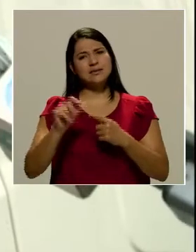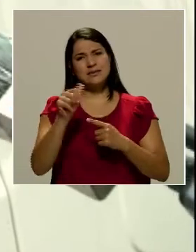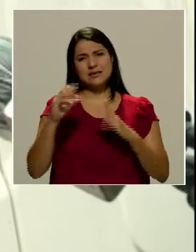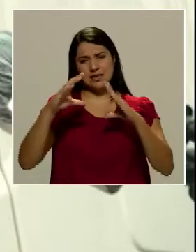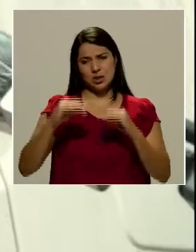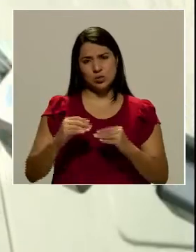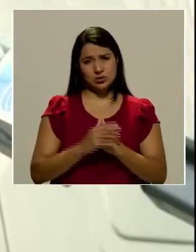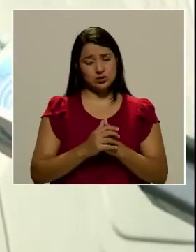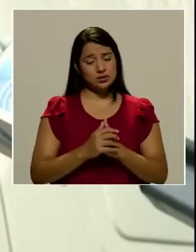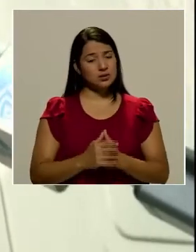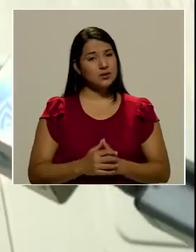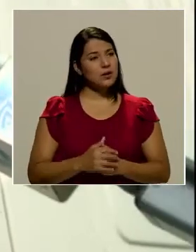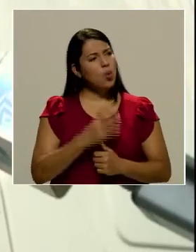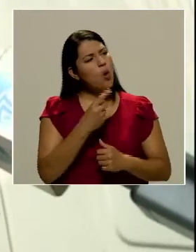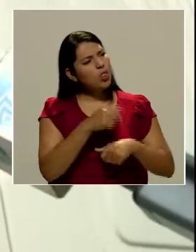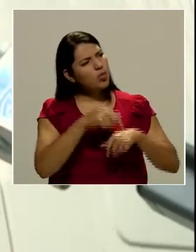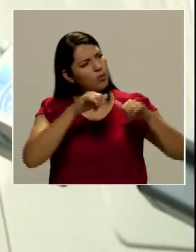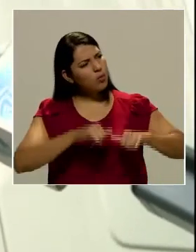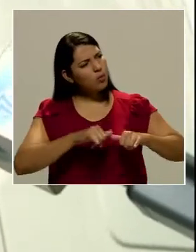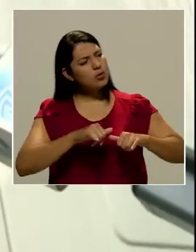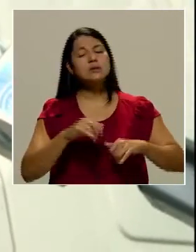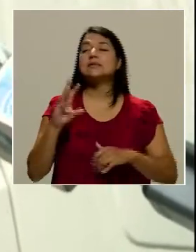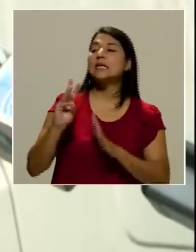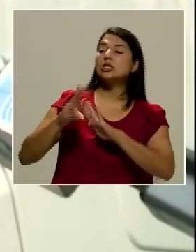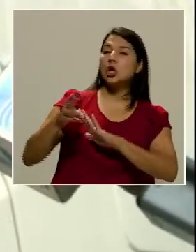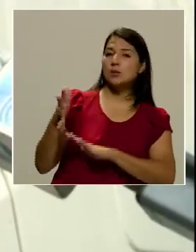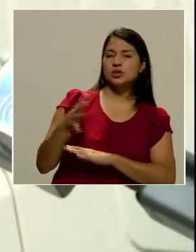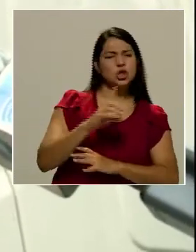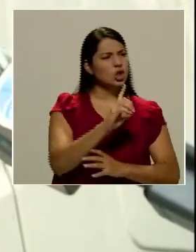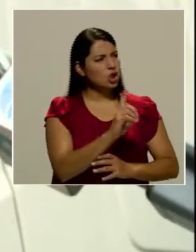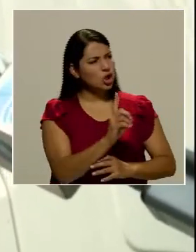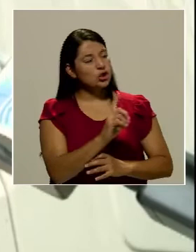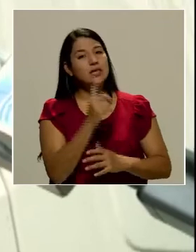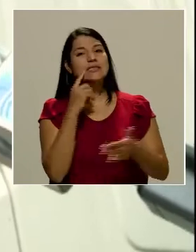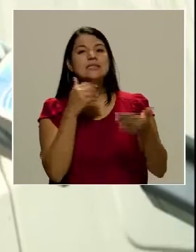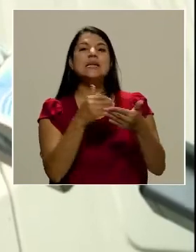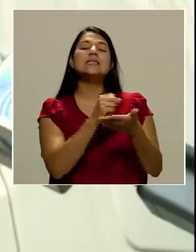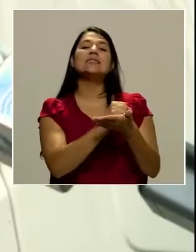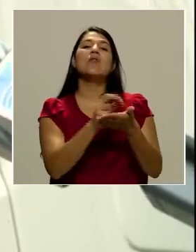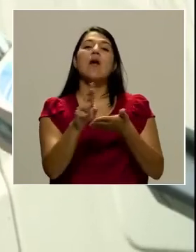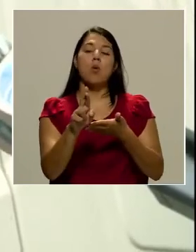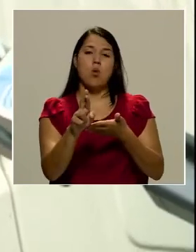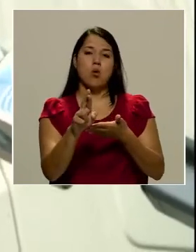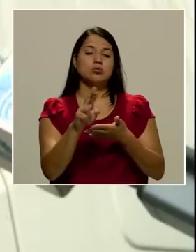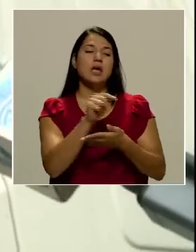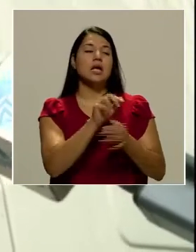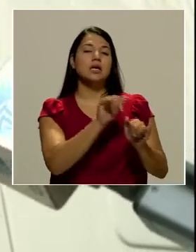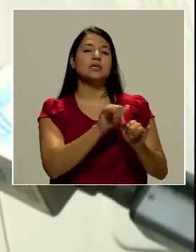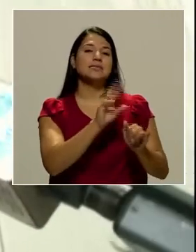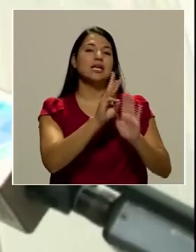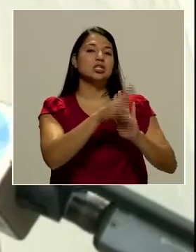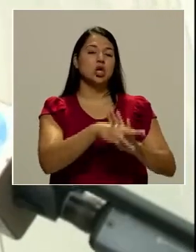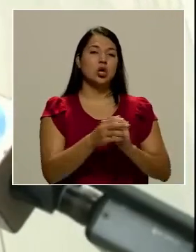ayer afectado? 6 horas, más o menos, sí. ¿Dónde exactamente? En el lado de San Ramón, en la pura bomba de San Ramón. 6 horas estuvo. Sí. ¿Cómo